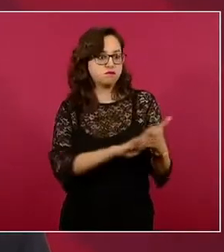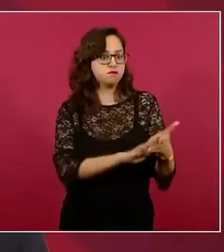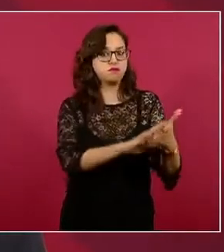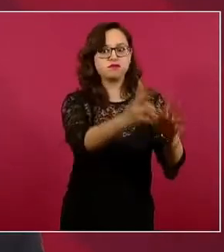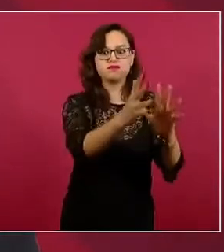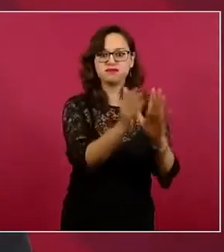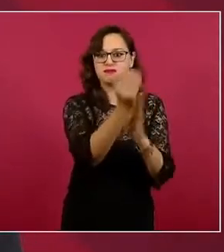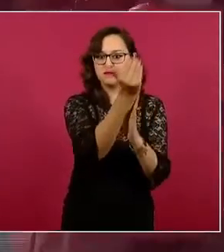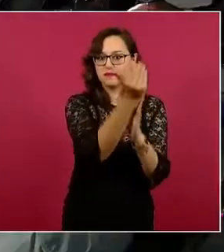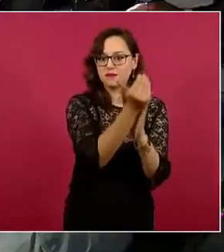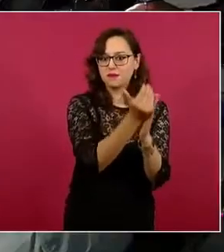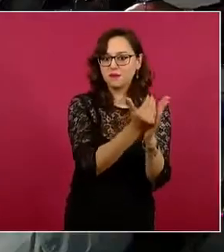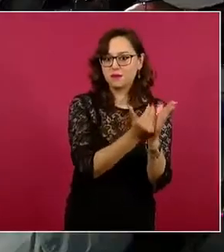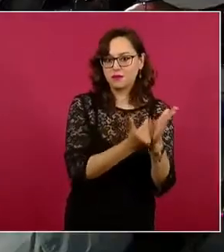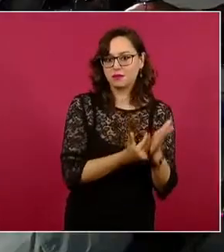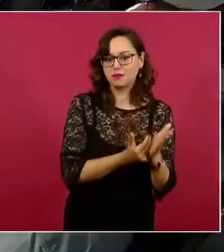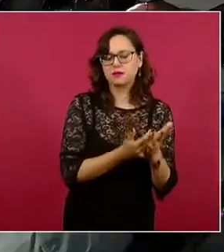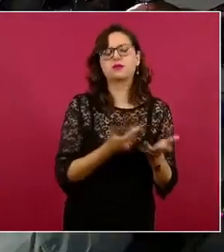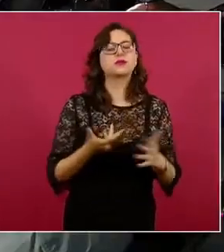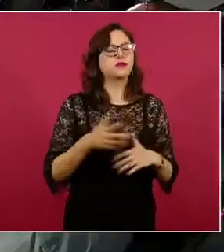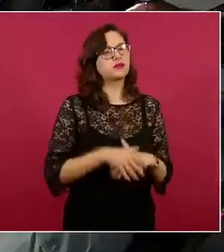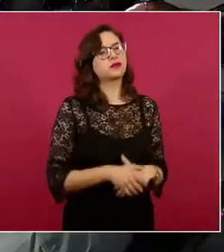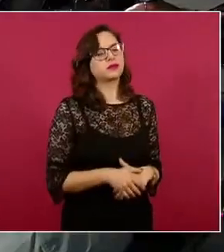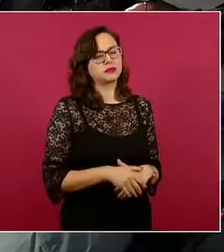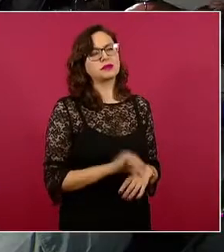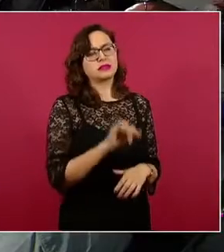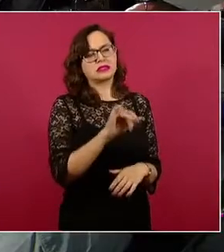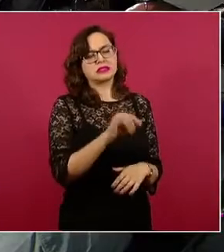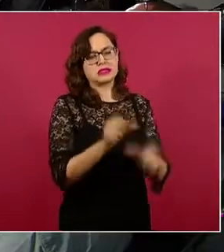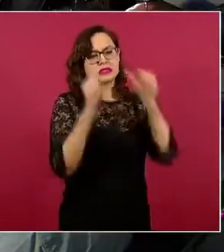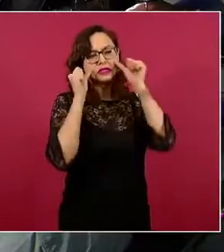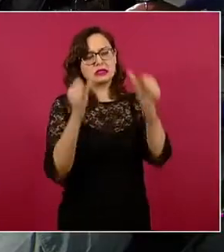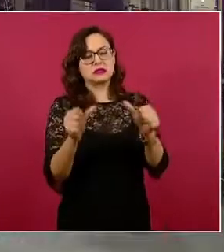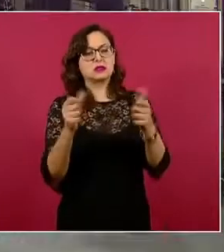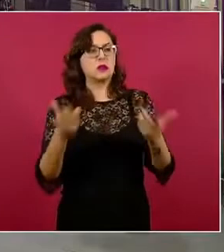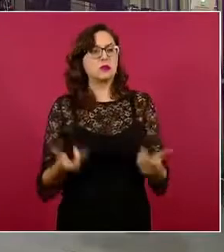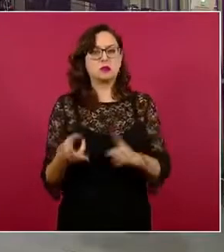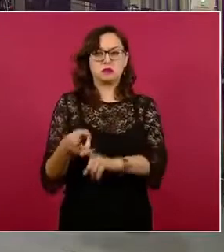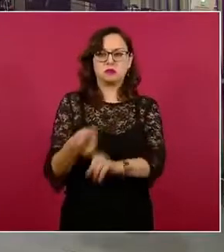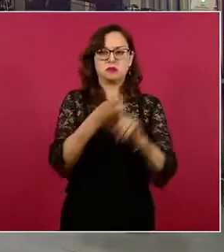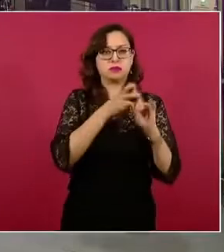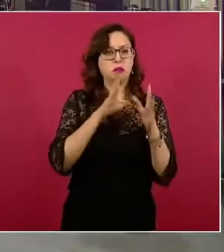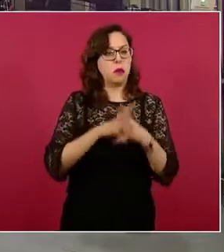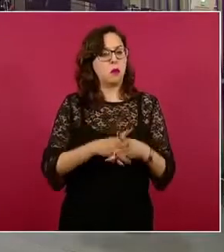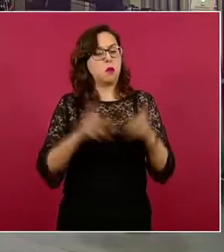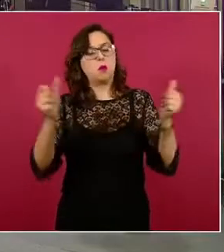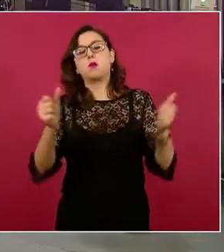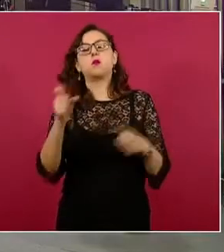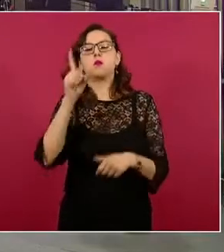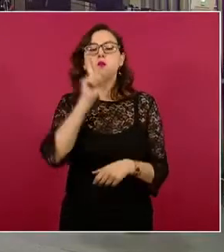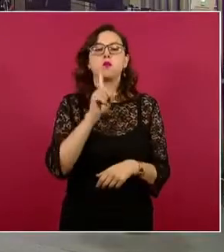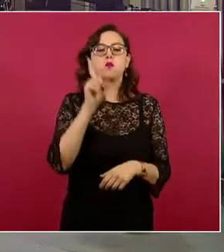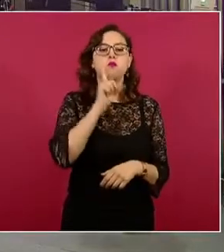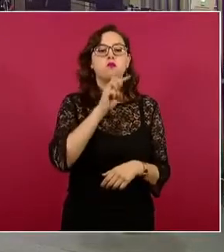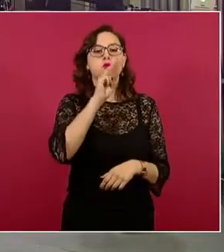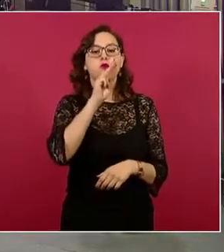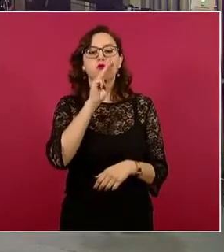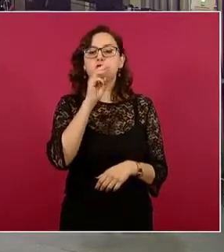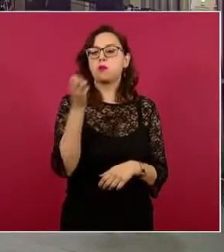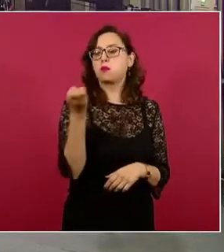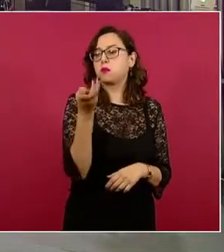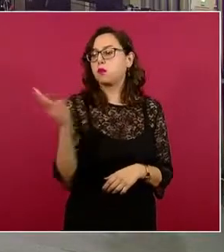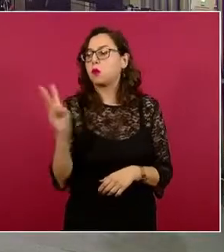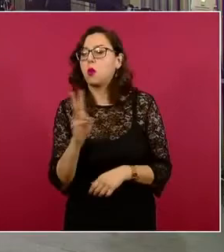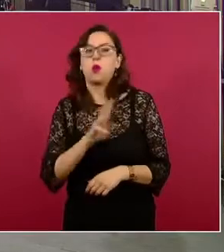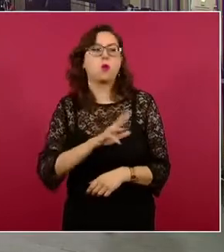En el tema de la atención, en el asunto también de violencia y desapariciones, las madres buscadoras, al menos, hay muchos estados, pero también, por ejemplo, en